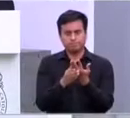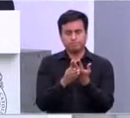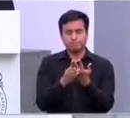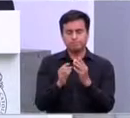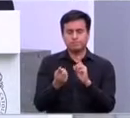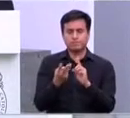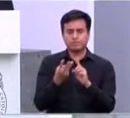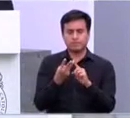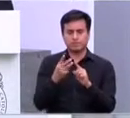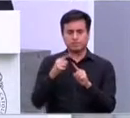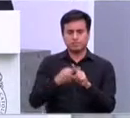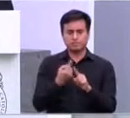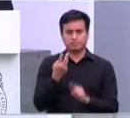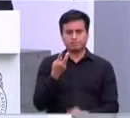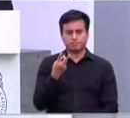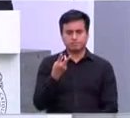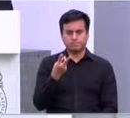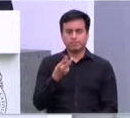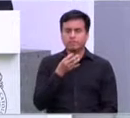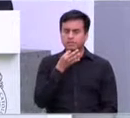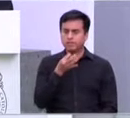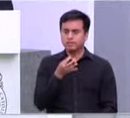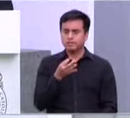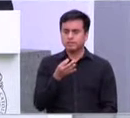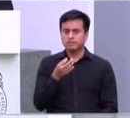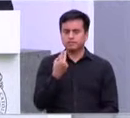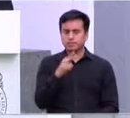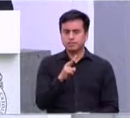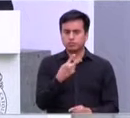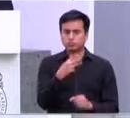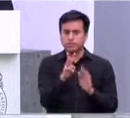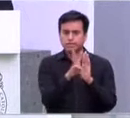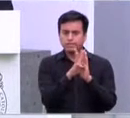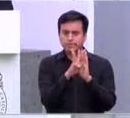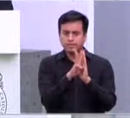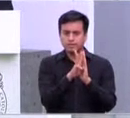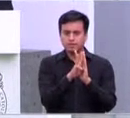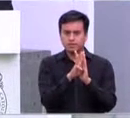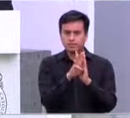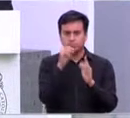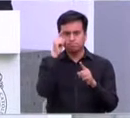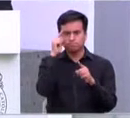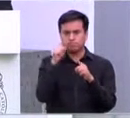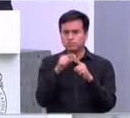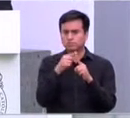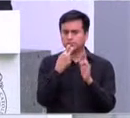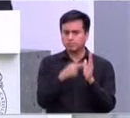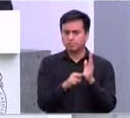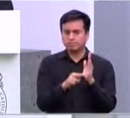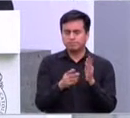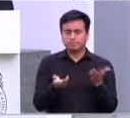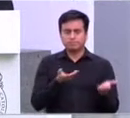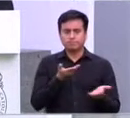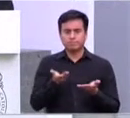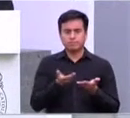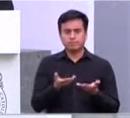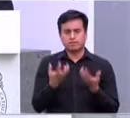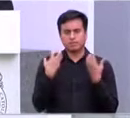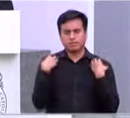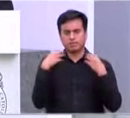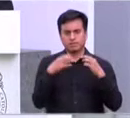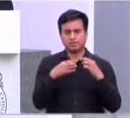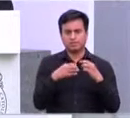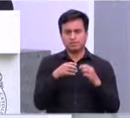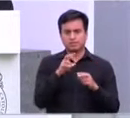tercera vez es parte de su identidad y misión es decir de esa tarea de